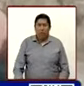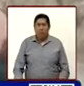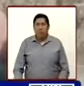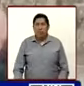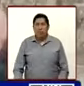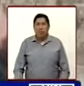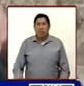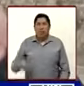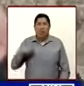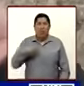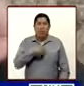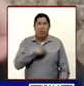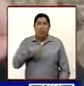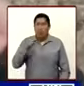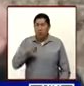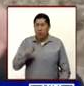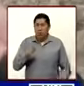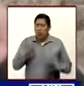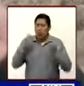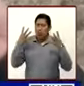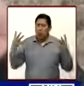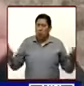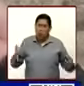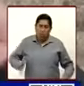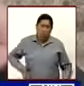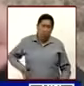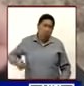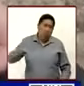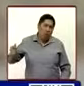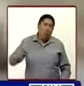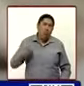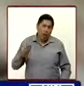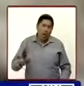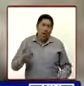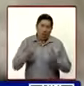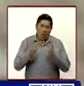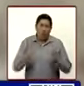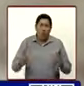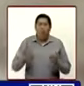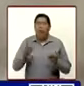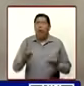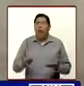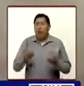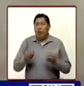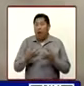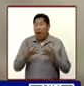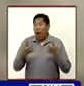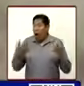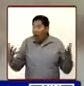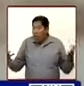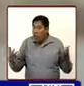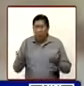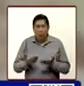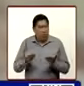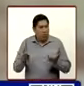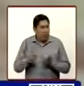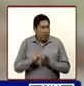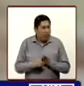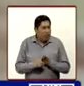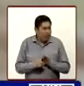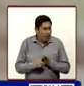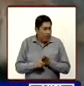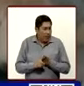Día a día estamos combatiendo lo que es la sobrepoblación canina que está viviendo el municipio. Hemos detectado que la sobrepoblación está mayormente en lo que